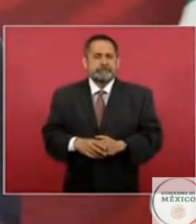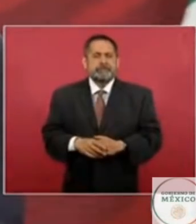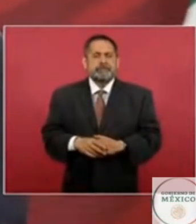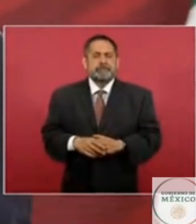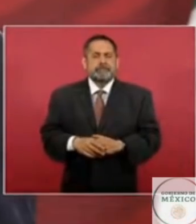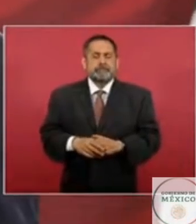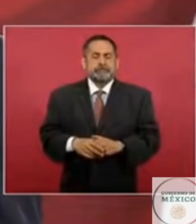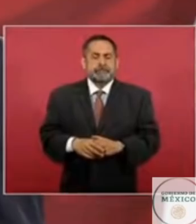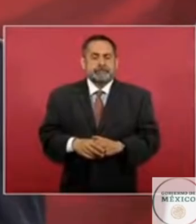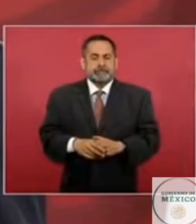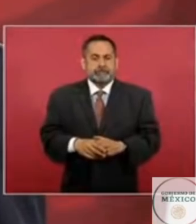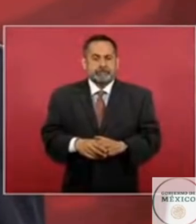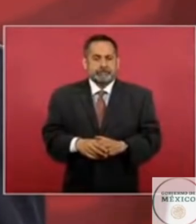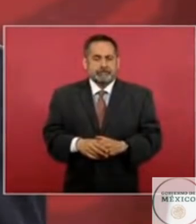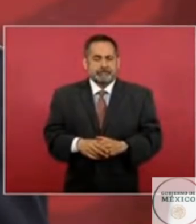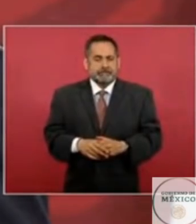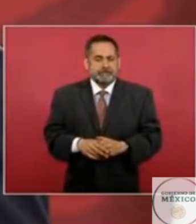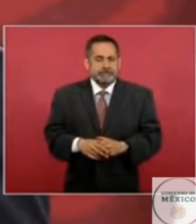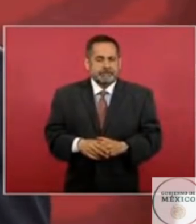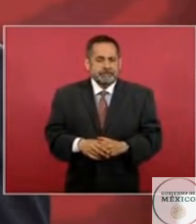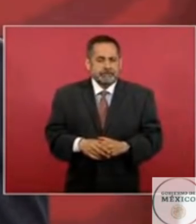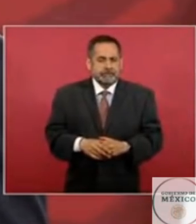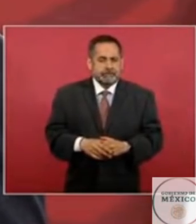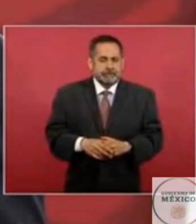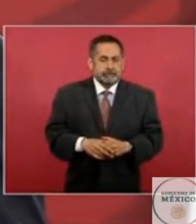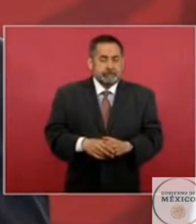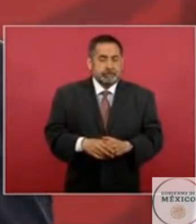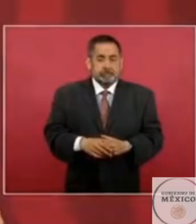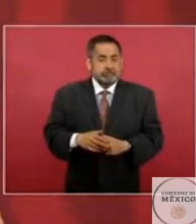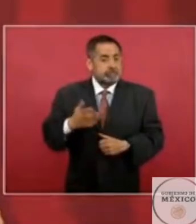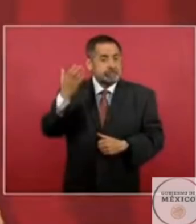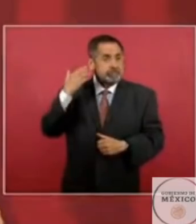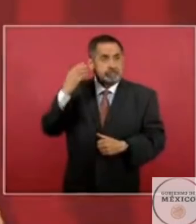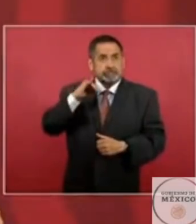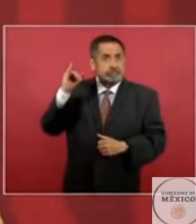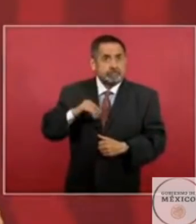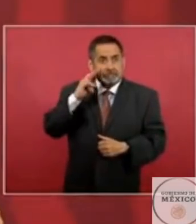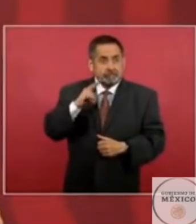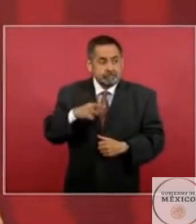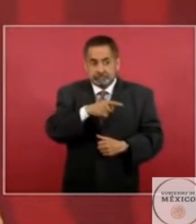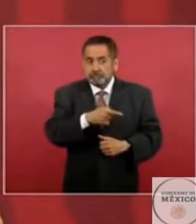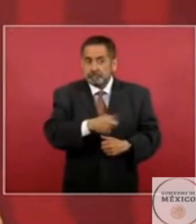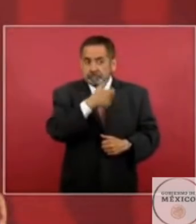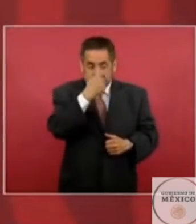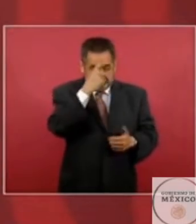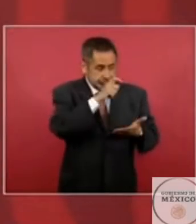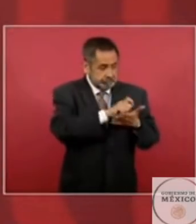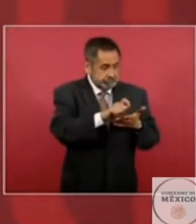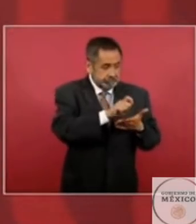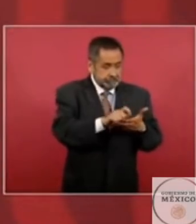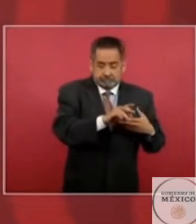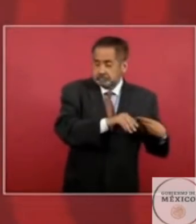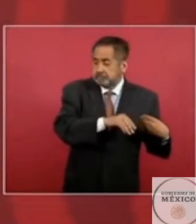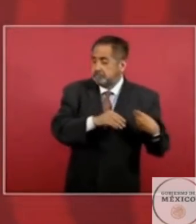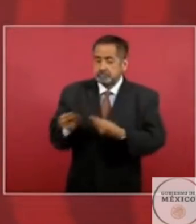de hipócritas y cínicos los señores de la oposición. Hoy se descubre la